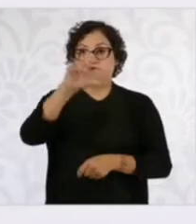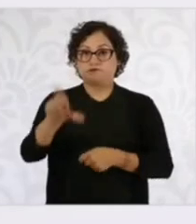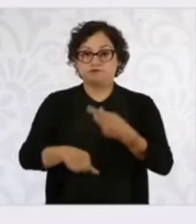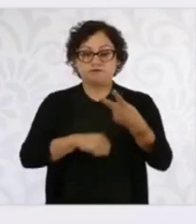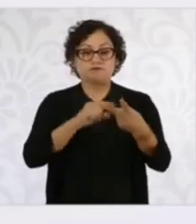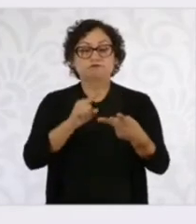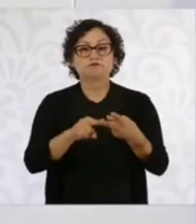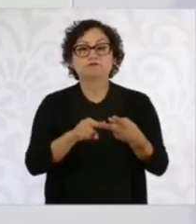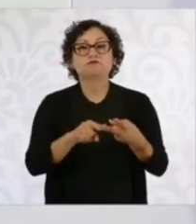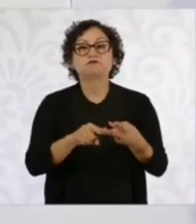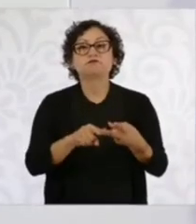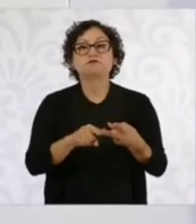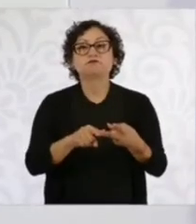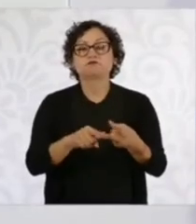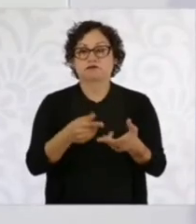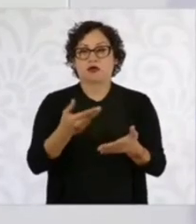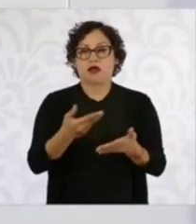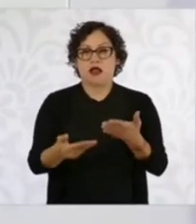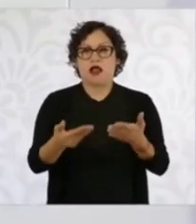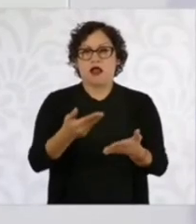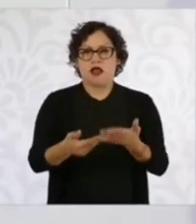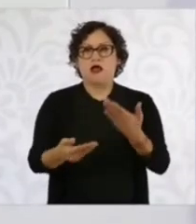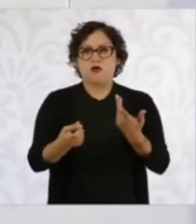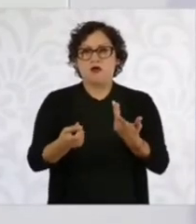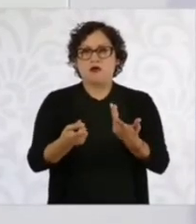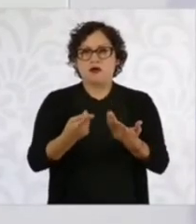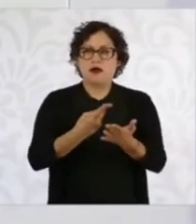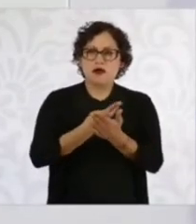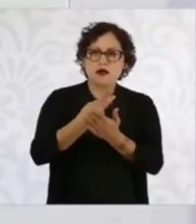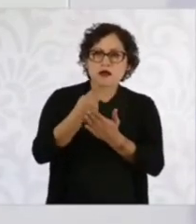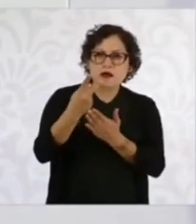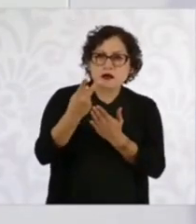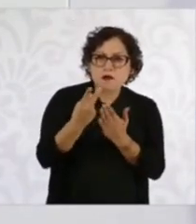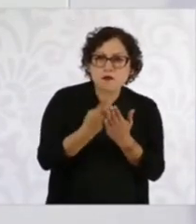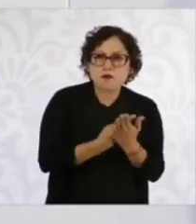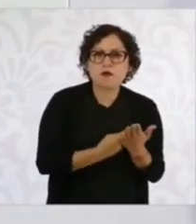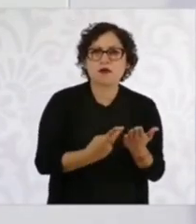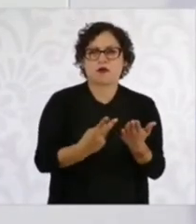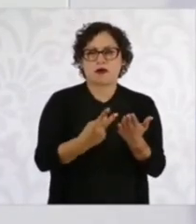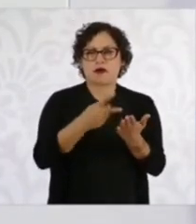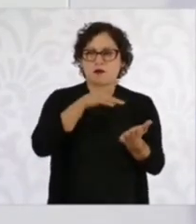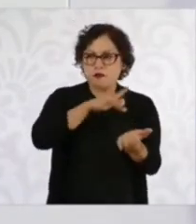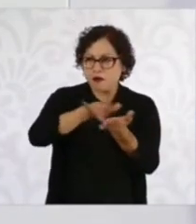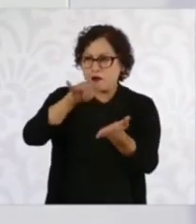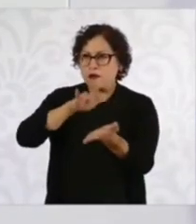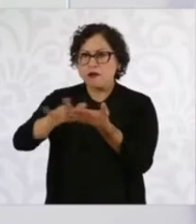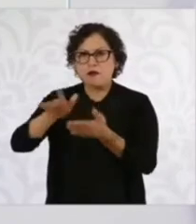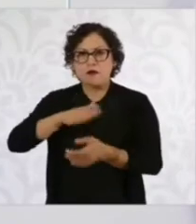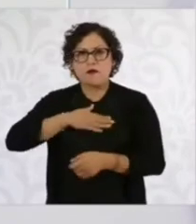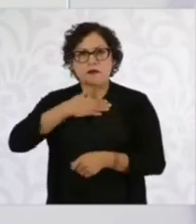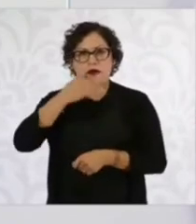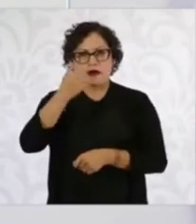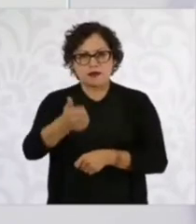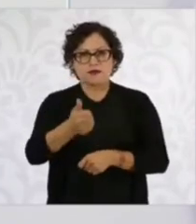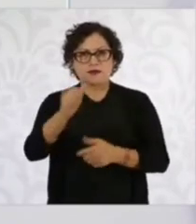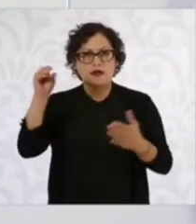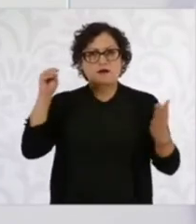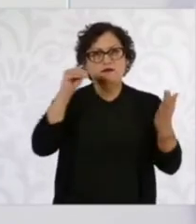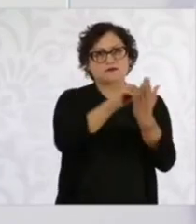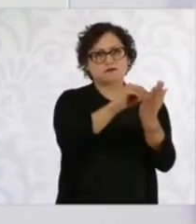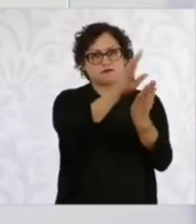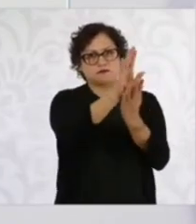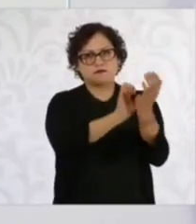Después, ahora cuando se hacen los programas de bienestar o sociales, parte de la Constitución,